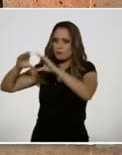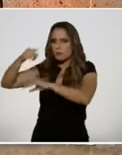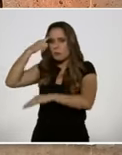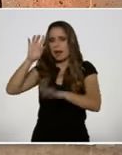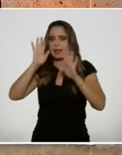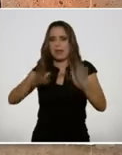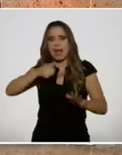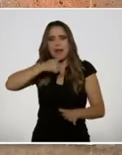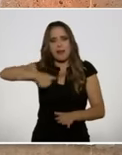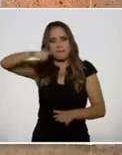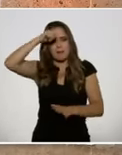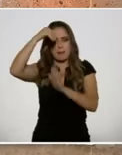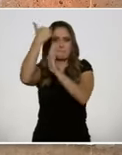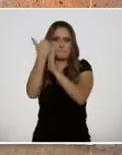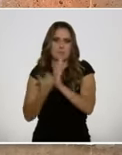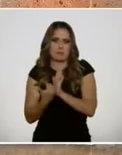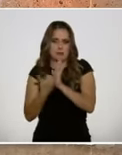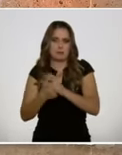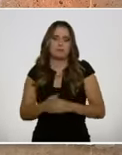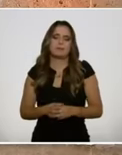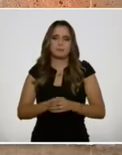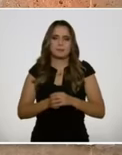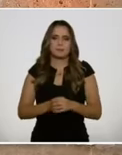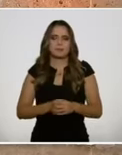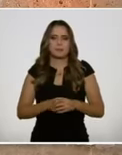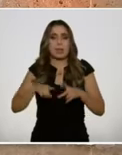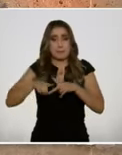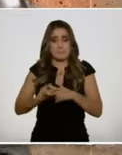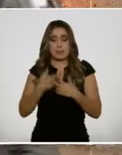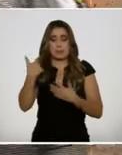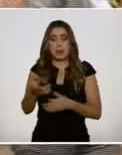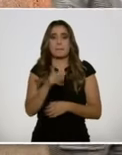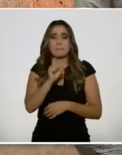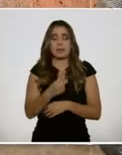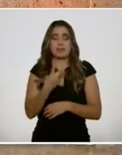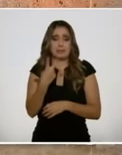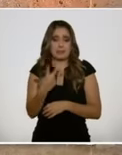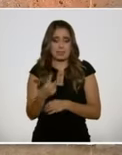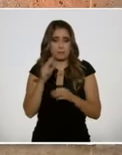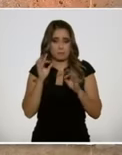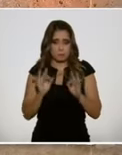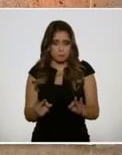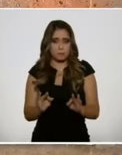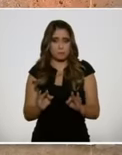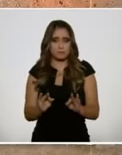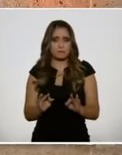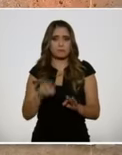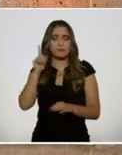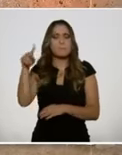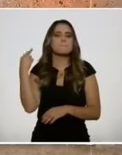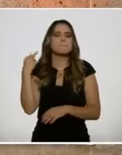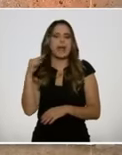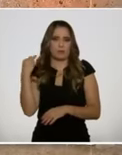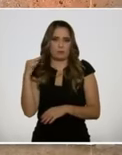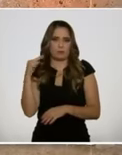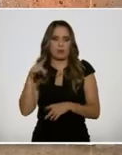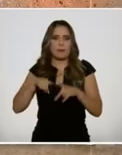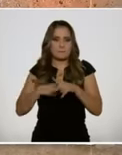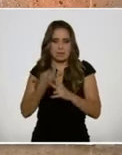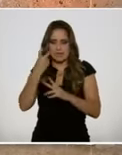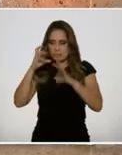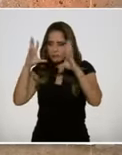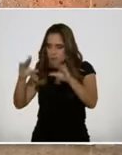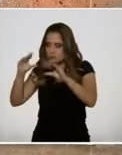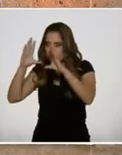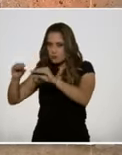el problema que tenemos de alfabetización. Y empezamos el 22, precisamente en Veracruz. Y ahí vamos a